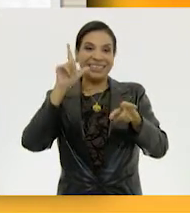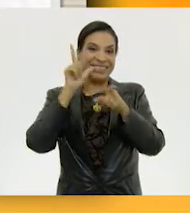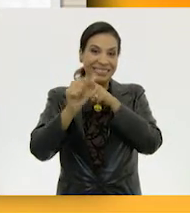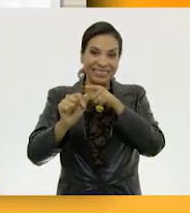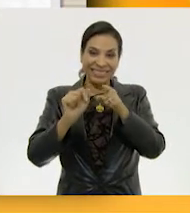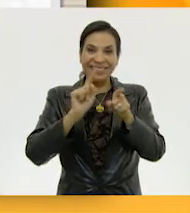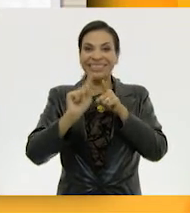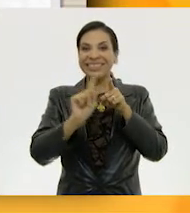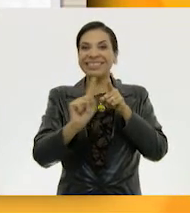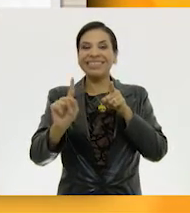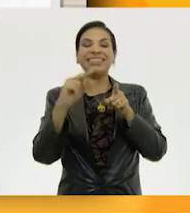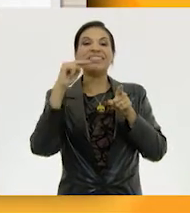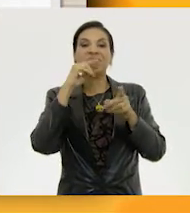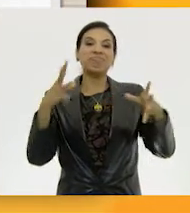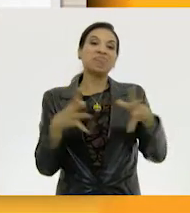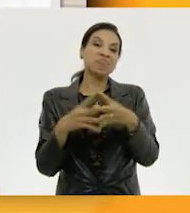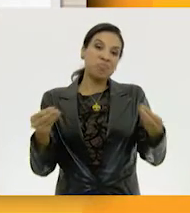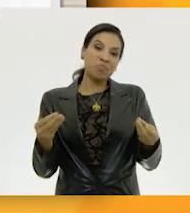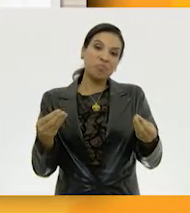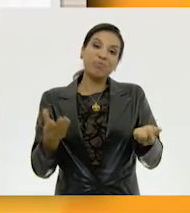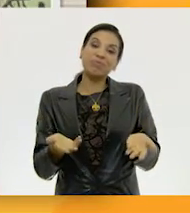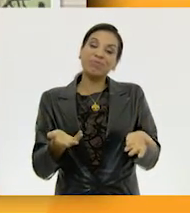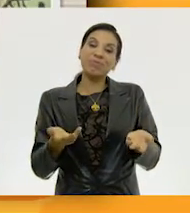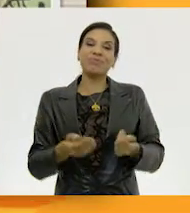carrera, pronto desapareció.